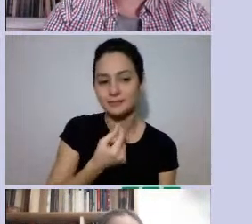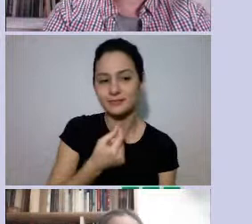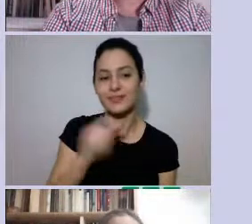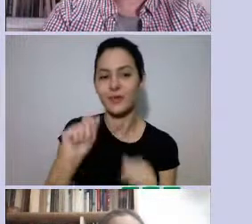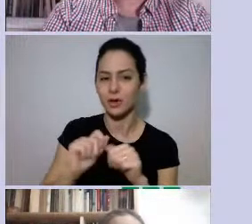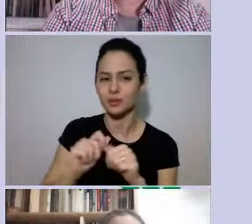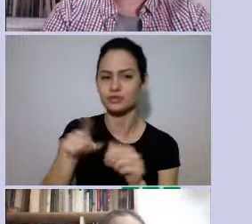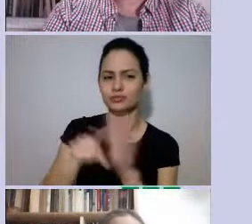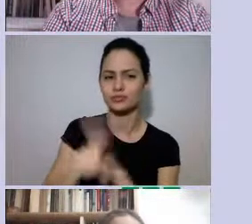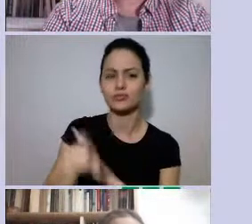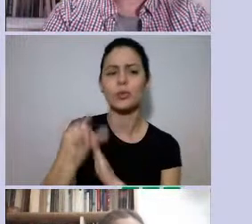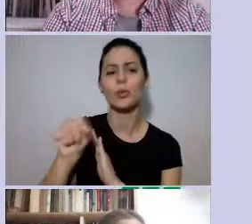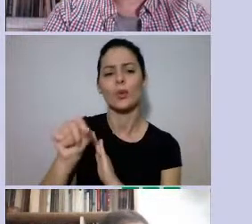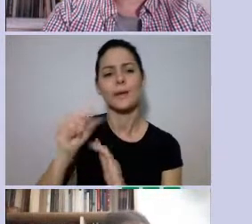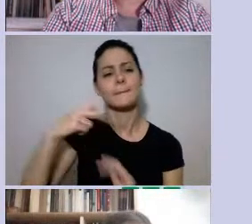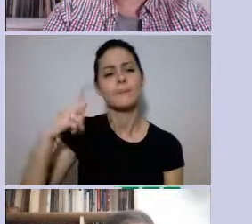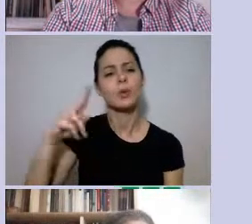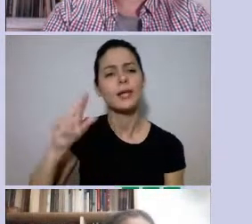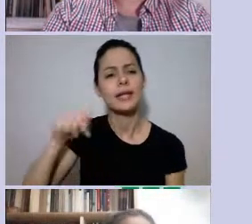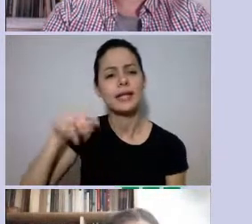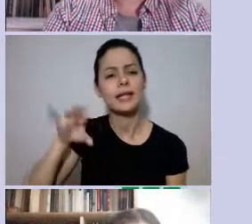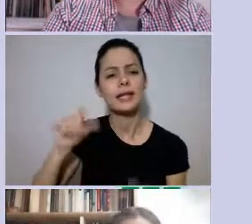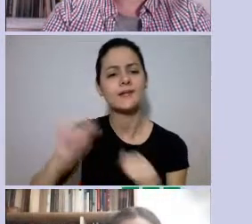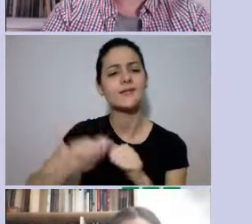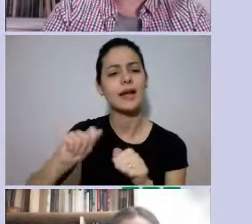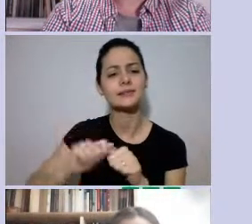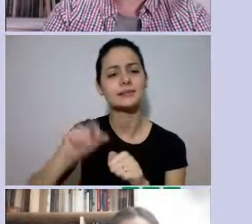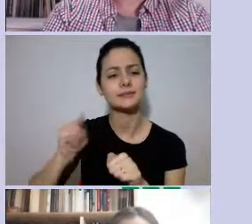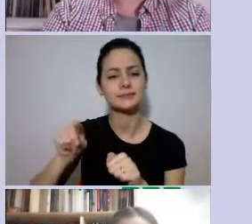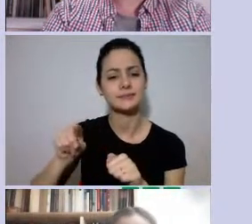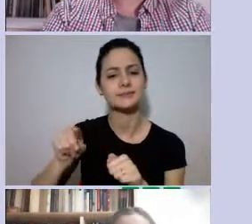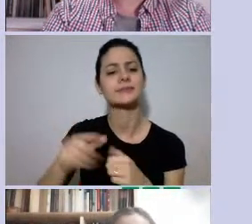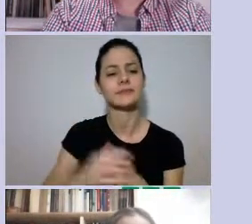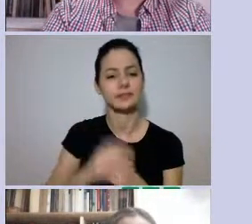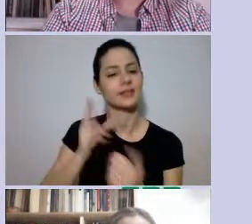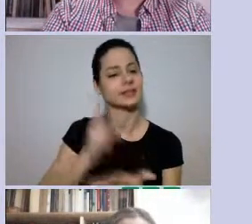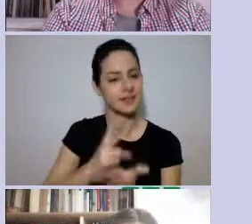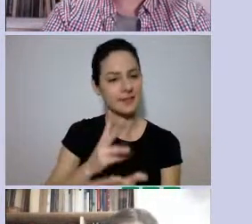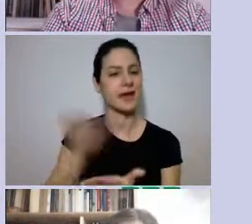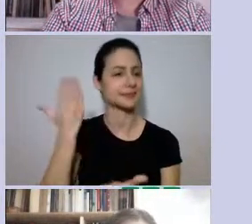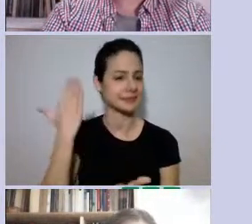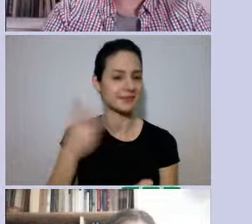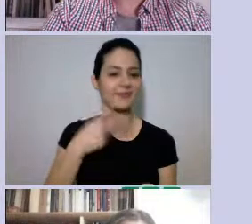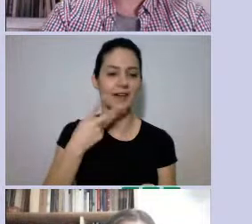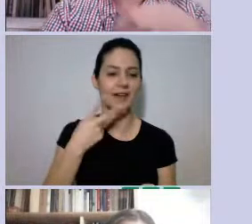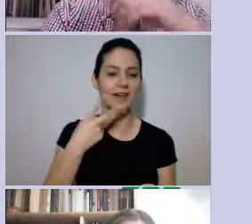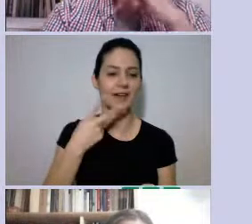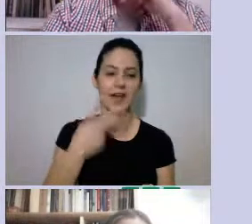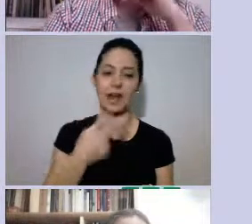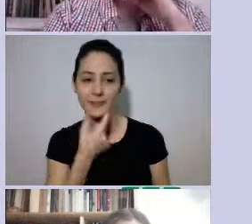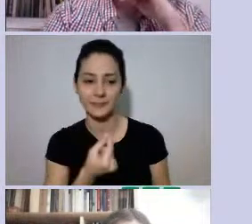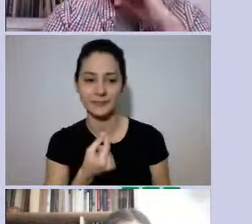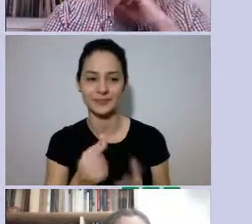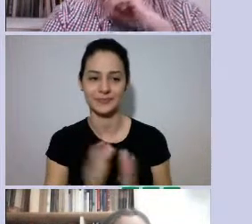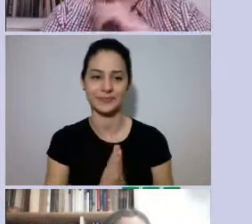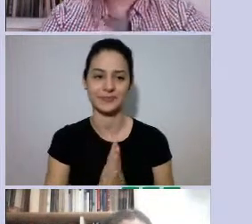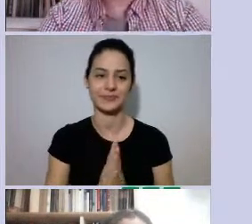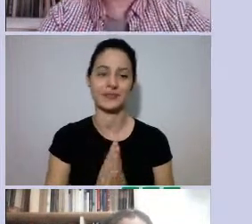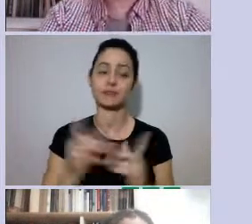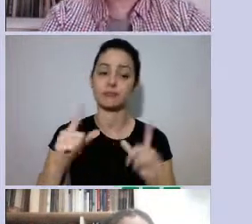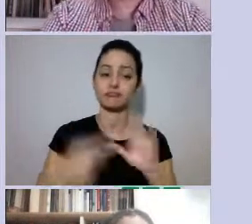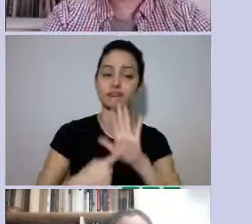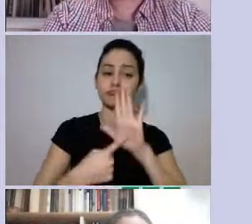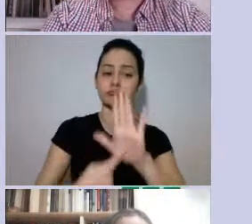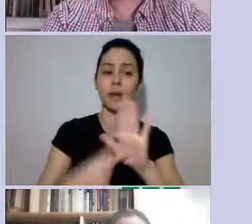a los hombres quiénes realizaban el pulque, decían que eran los hombres, aunque estaba en evidencia que las